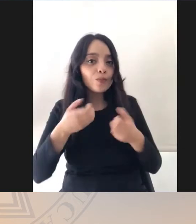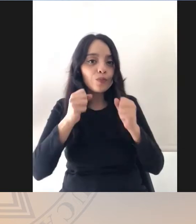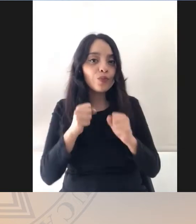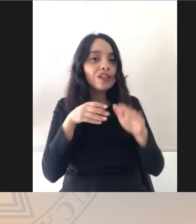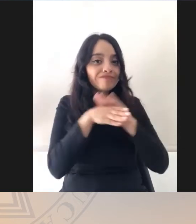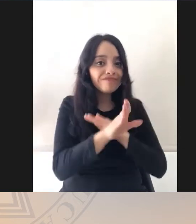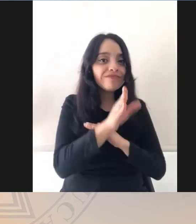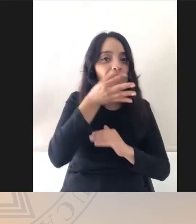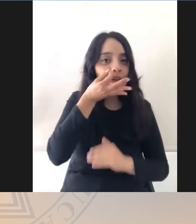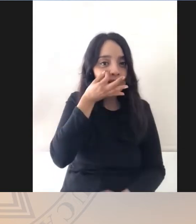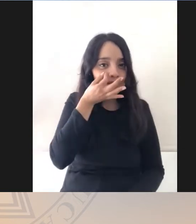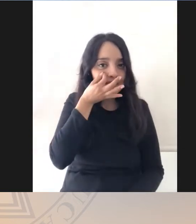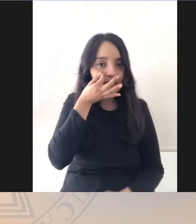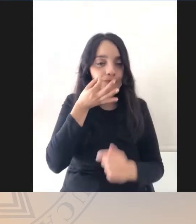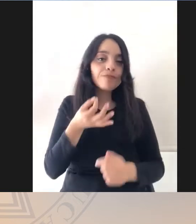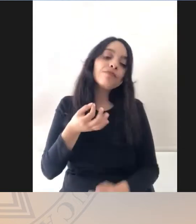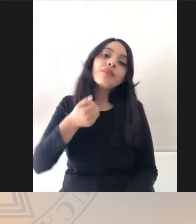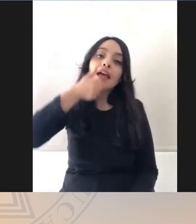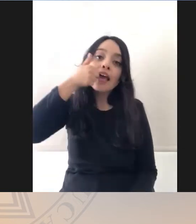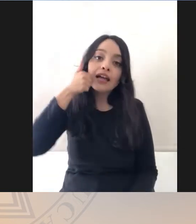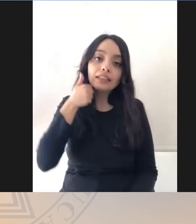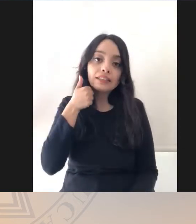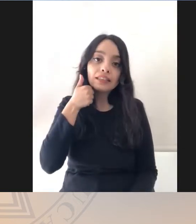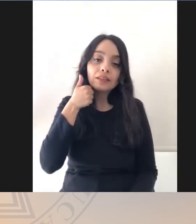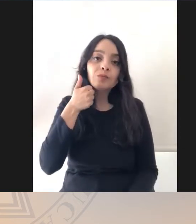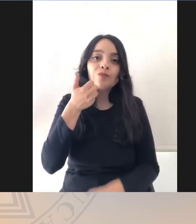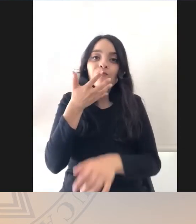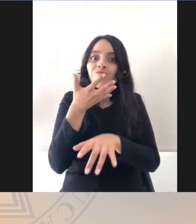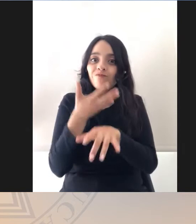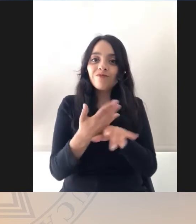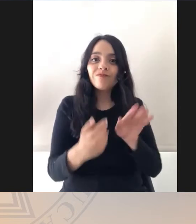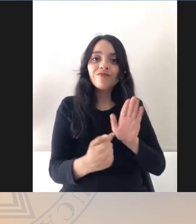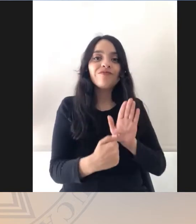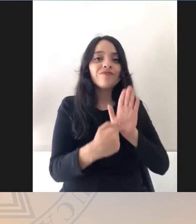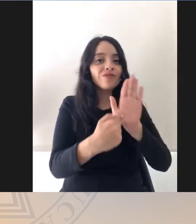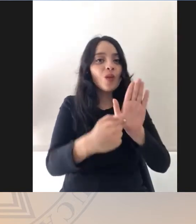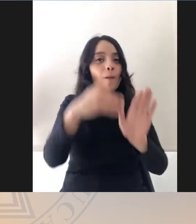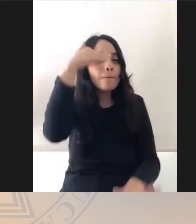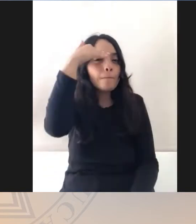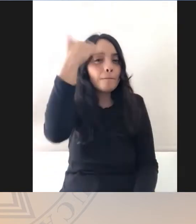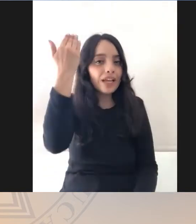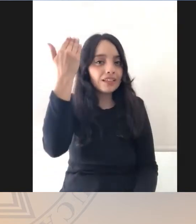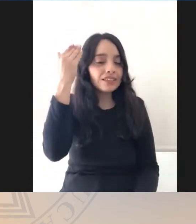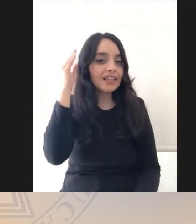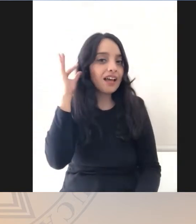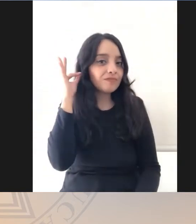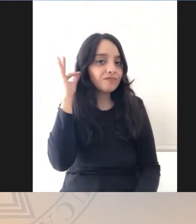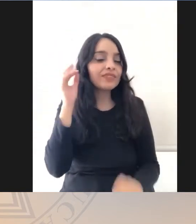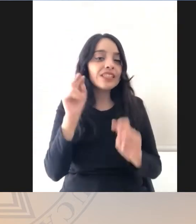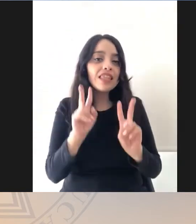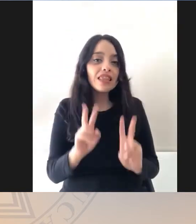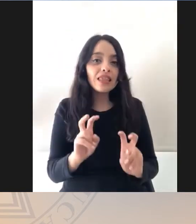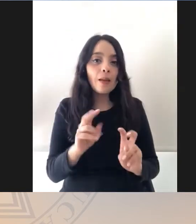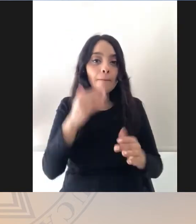ver. El día de ayer contamos con destacadas expertas en el tema, tanto de psicomotricidad como